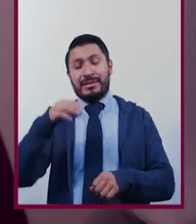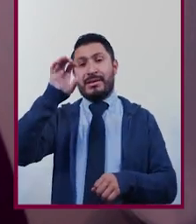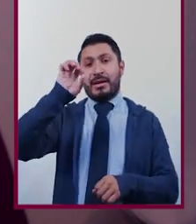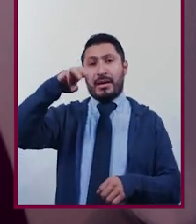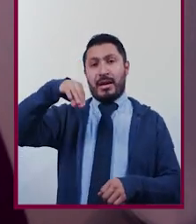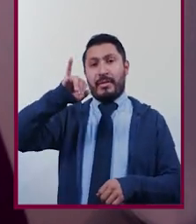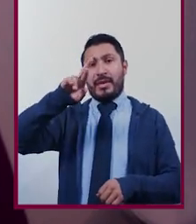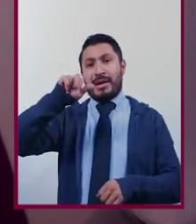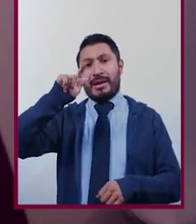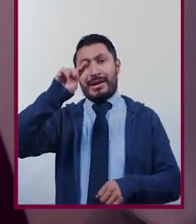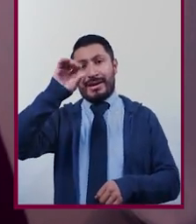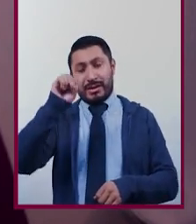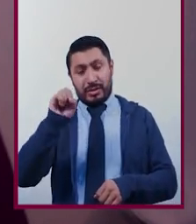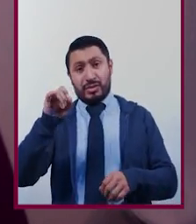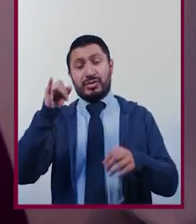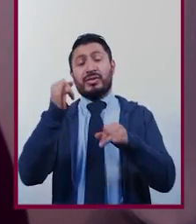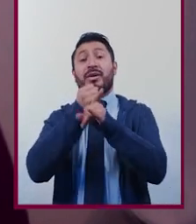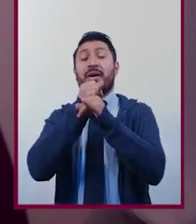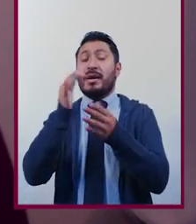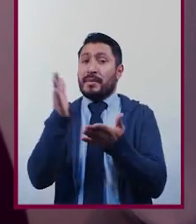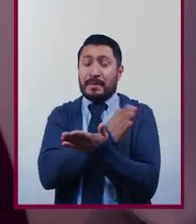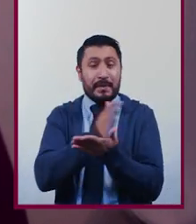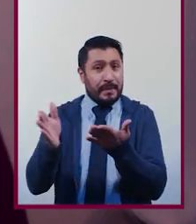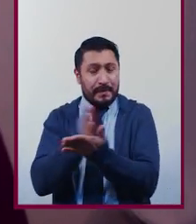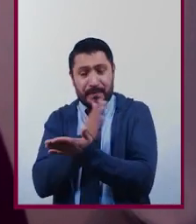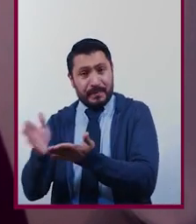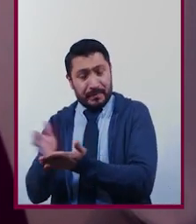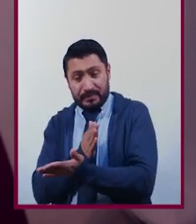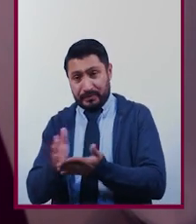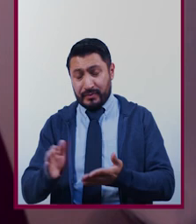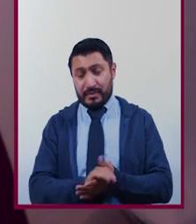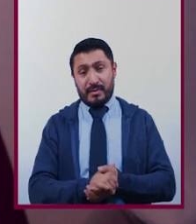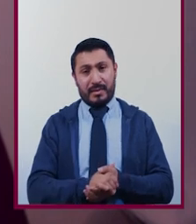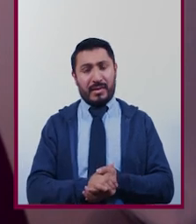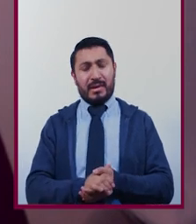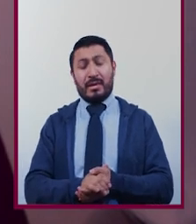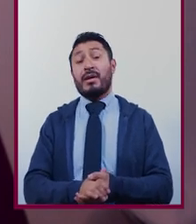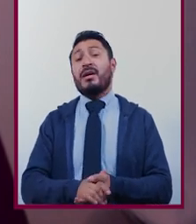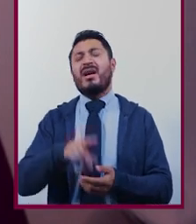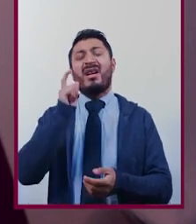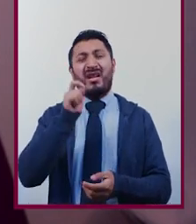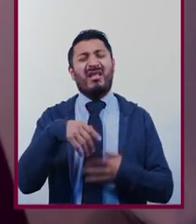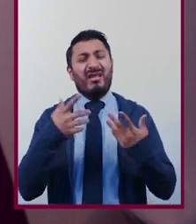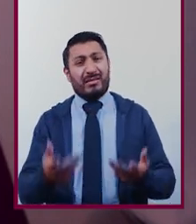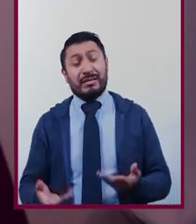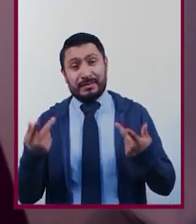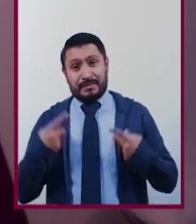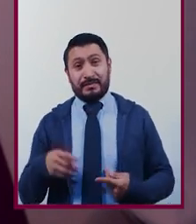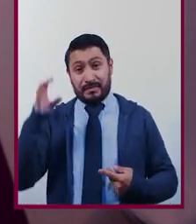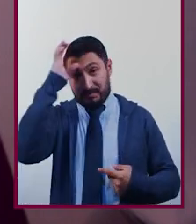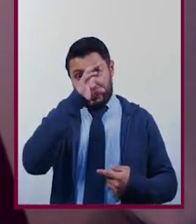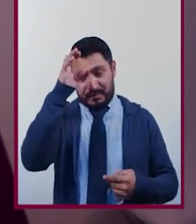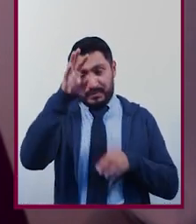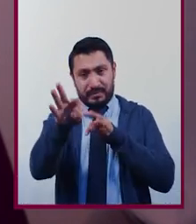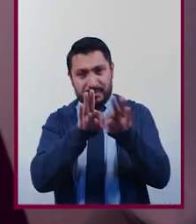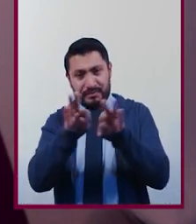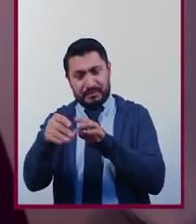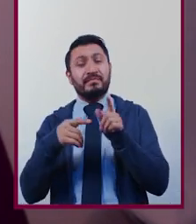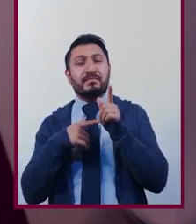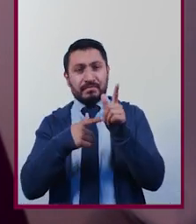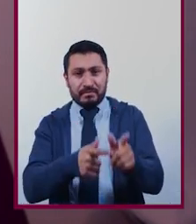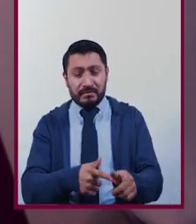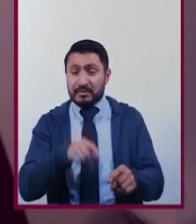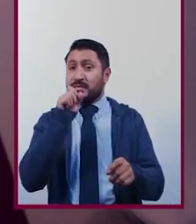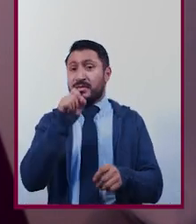Emiratos Árabes en forma independiente. En fin, lo que quiero decir es que los científicos siguen trabajando. De todas